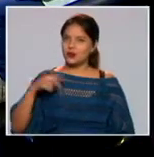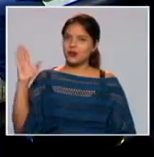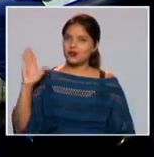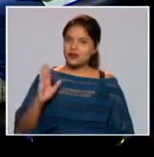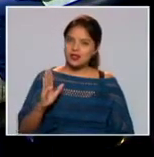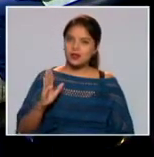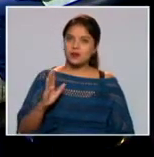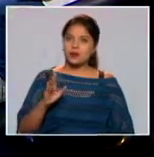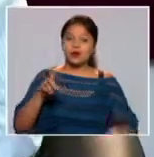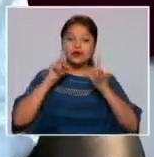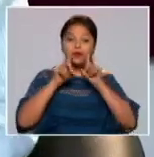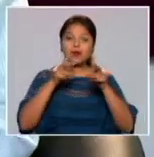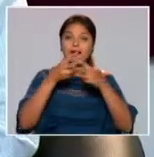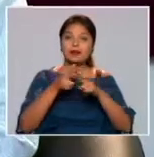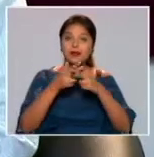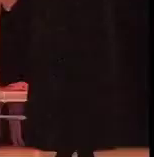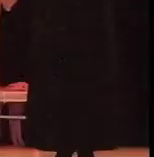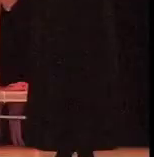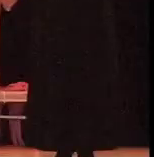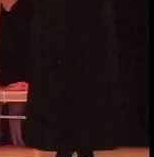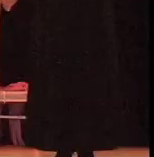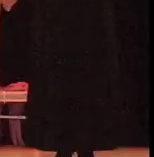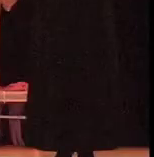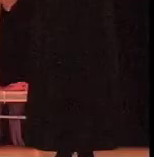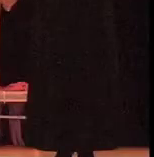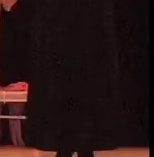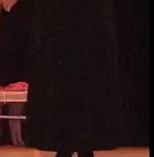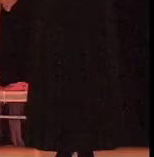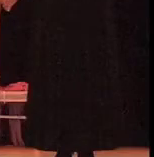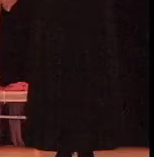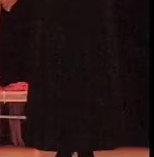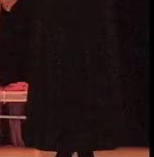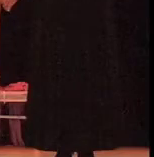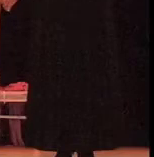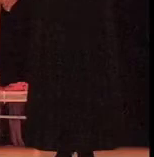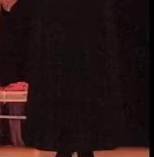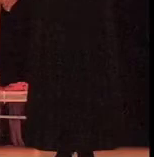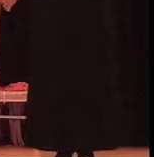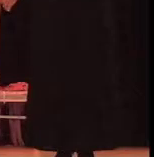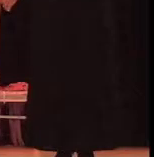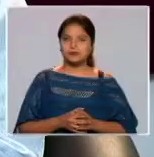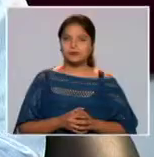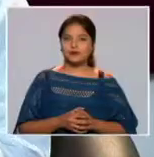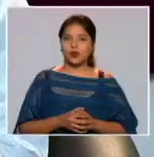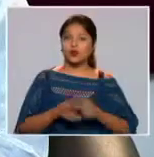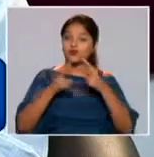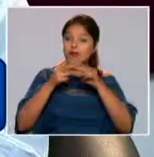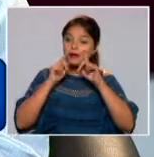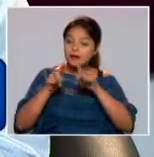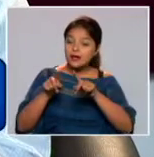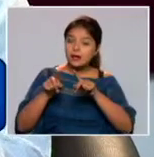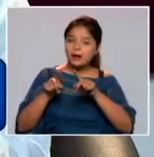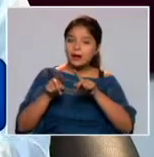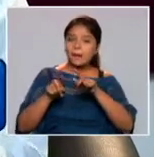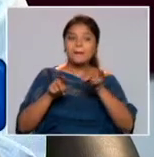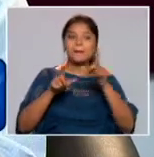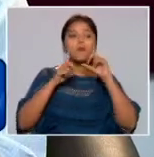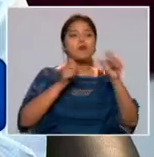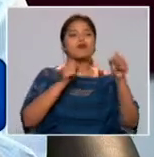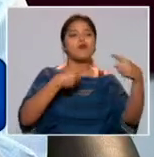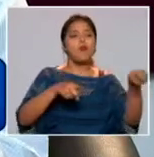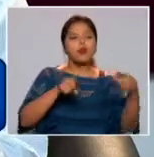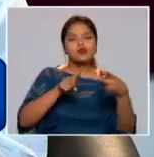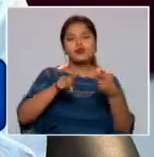dictar un taller En benel engue un taller de percepción de la percepción para músicos